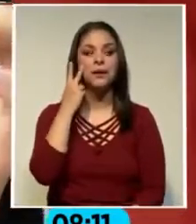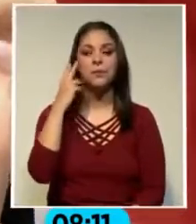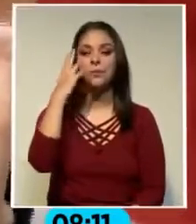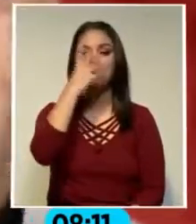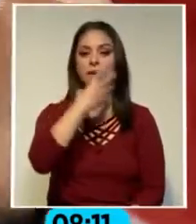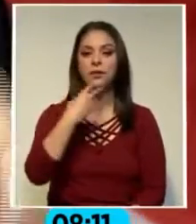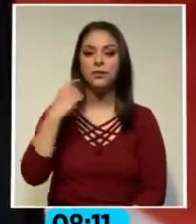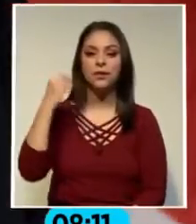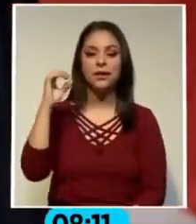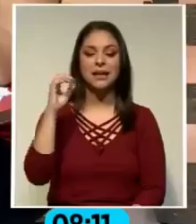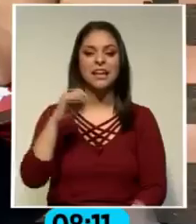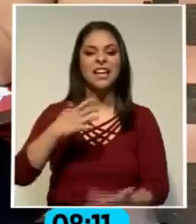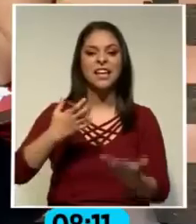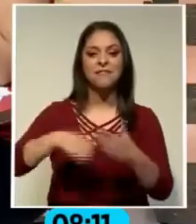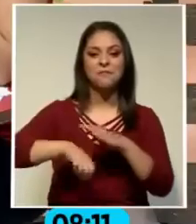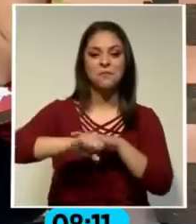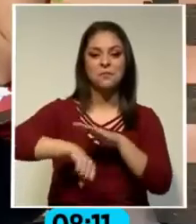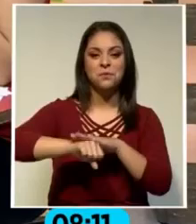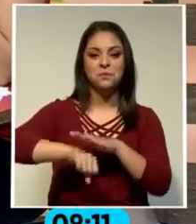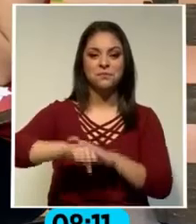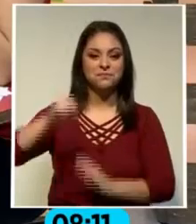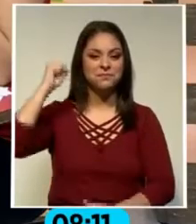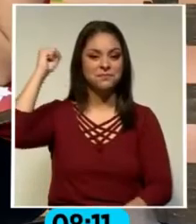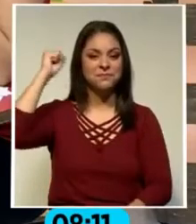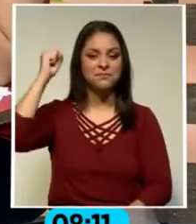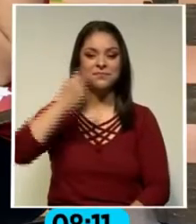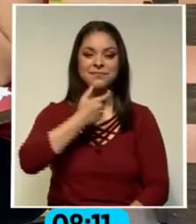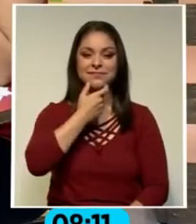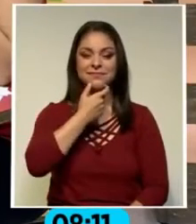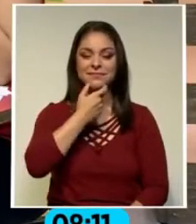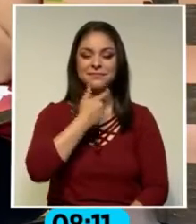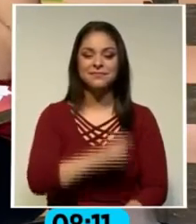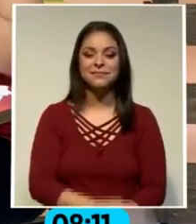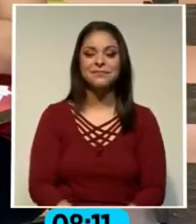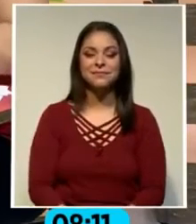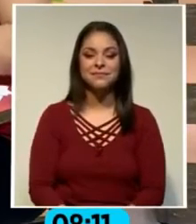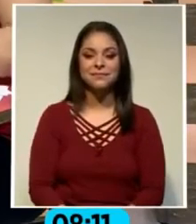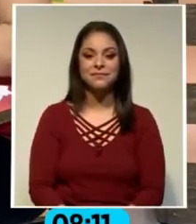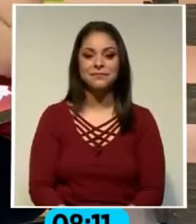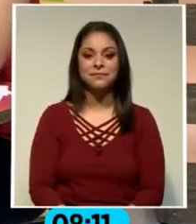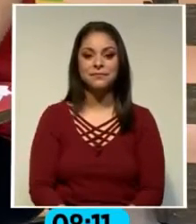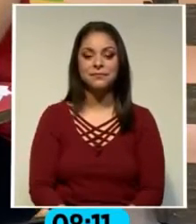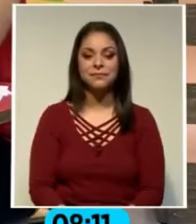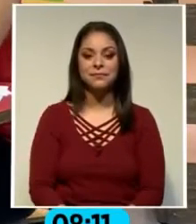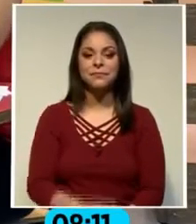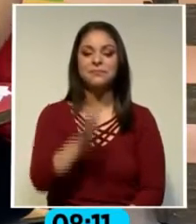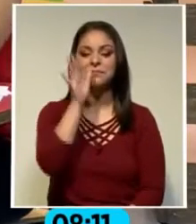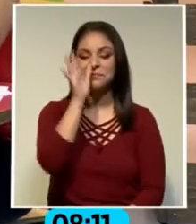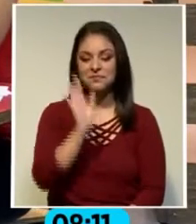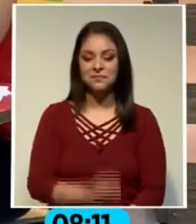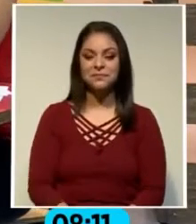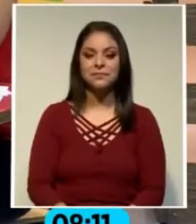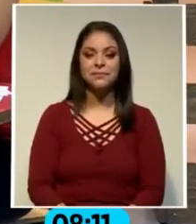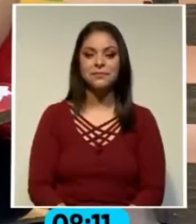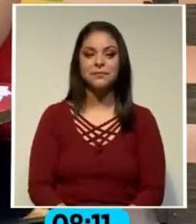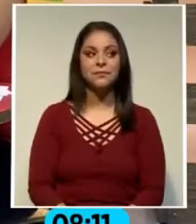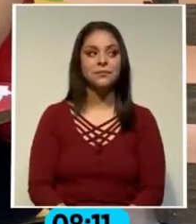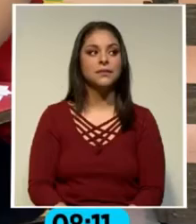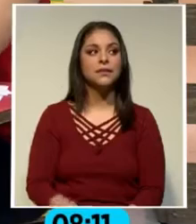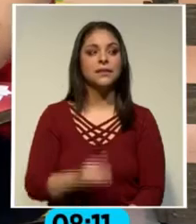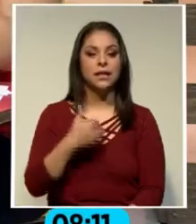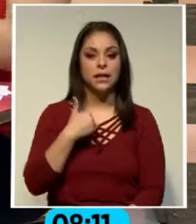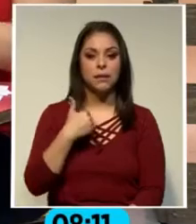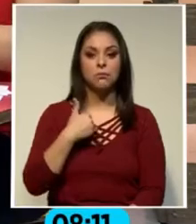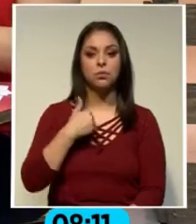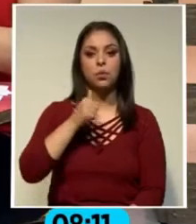claro del que equipo estamos de muy fútbol, felices, ¿verdad? Claro, claro. Qué vacilón. Bueno, ahí bueno, tenemos una morada. Ajá. ¿Qué